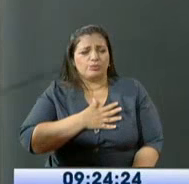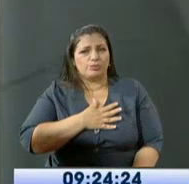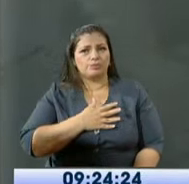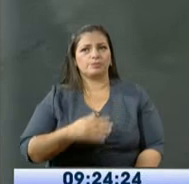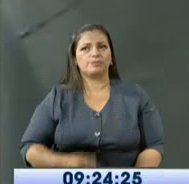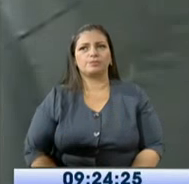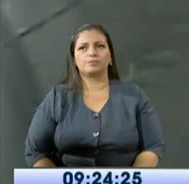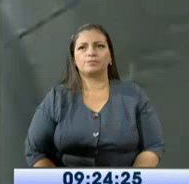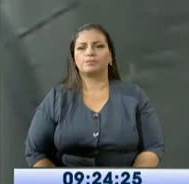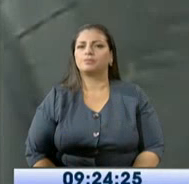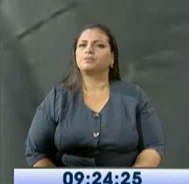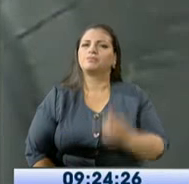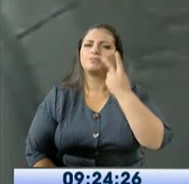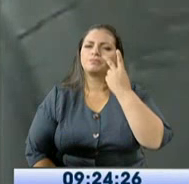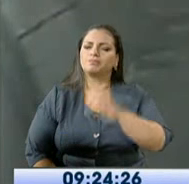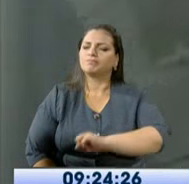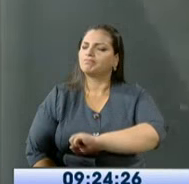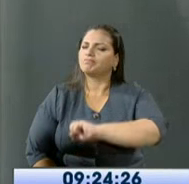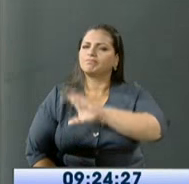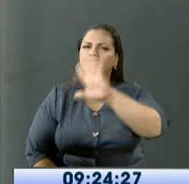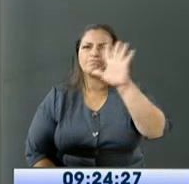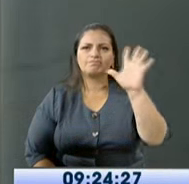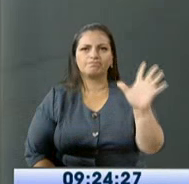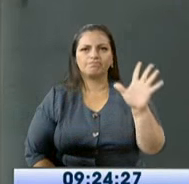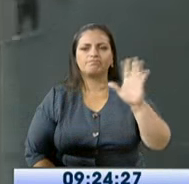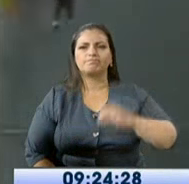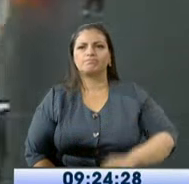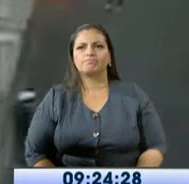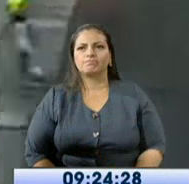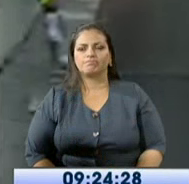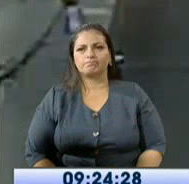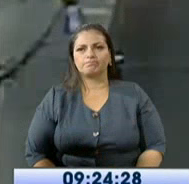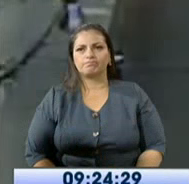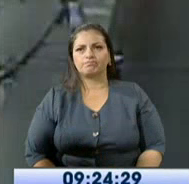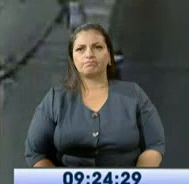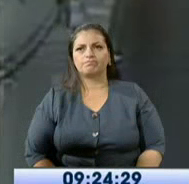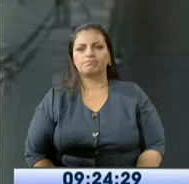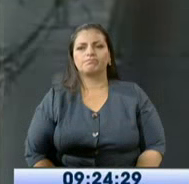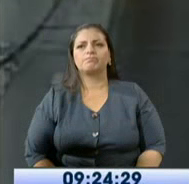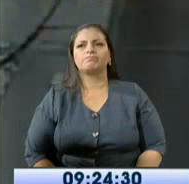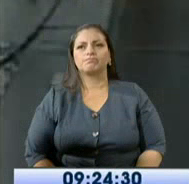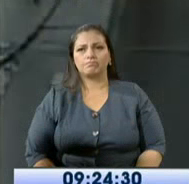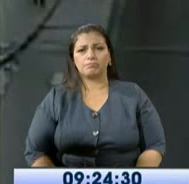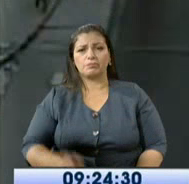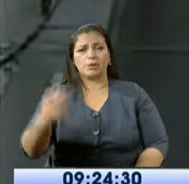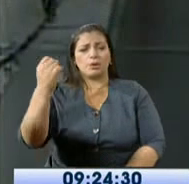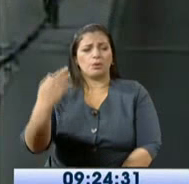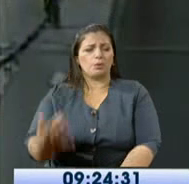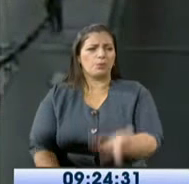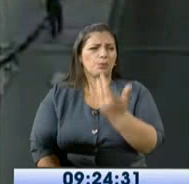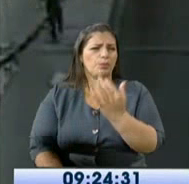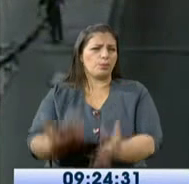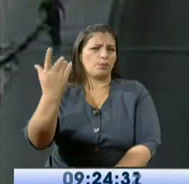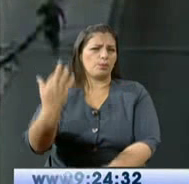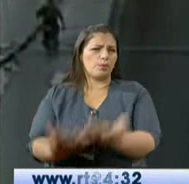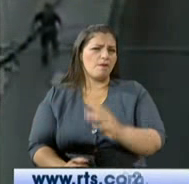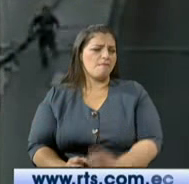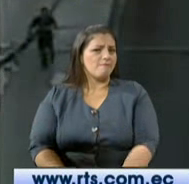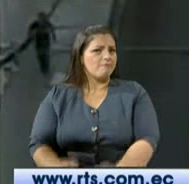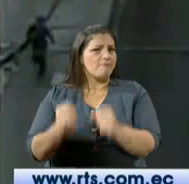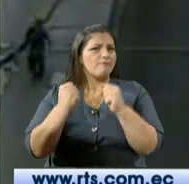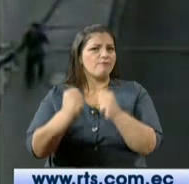Las imágenes captadas por una cámara del sistema Ojos de Águila dejan en evidencia la magnitud que alcanzó el incendio registrado